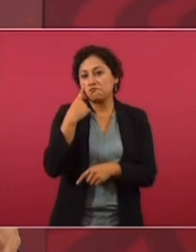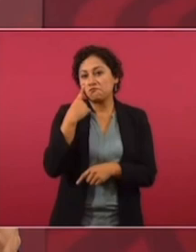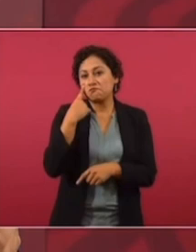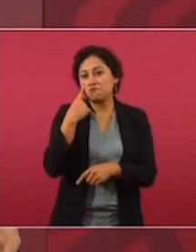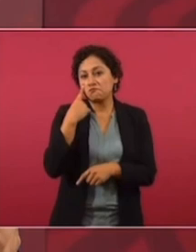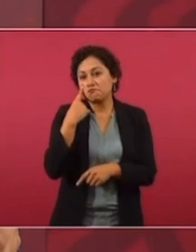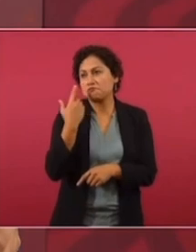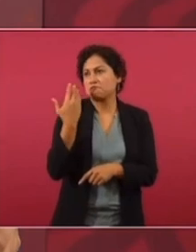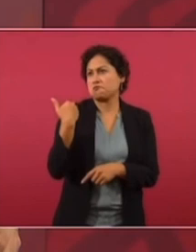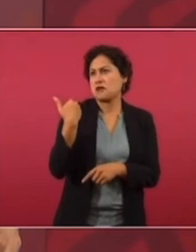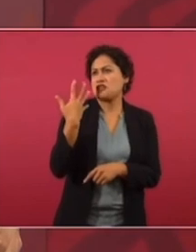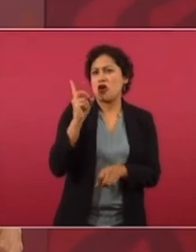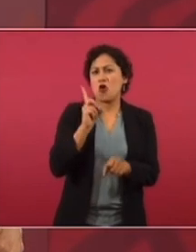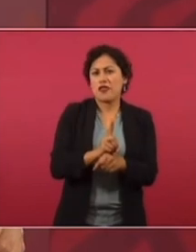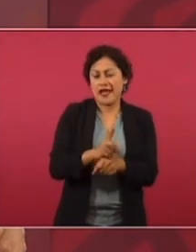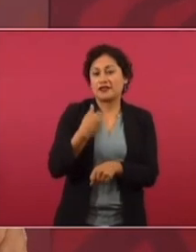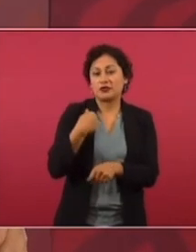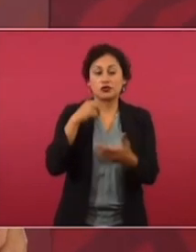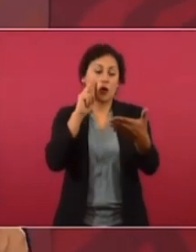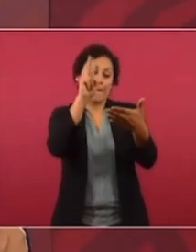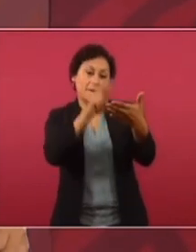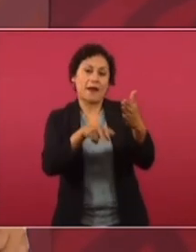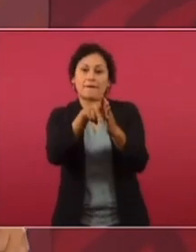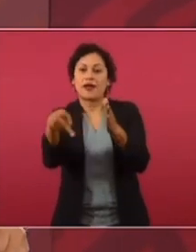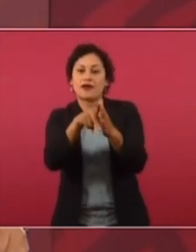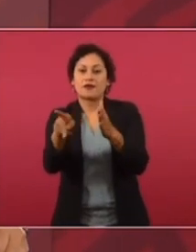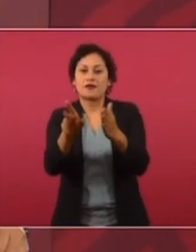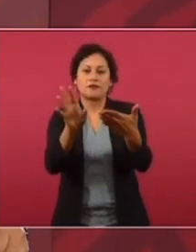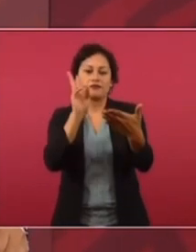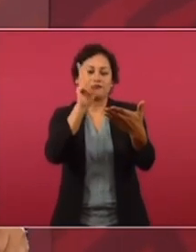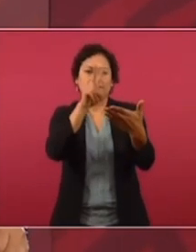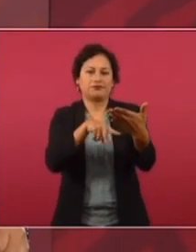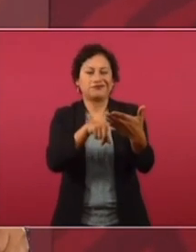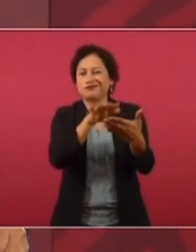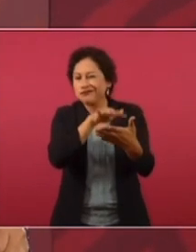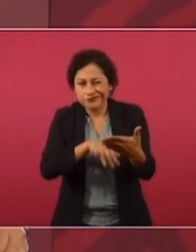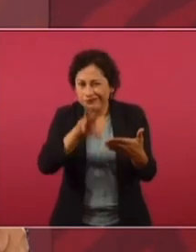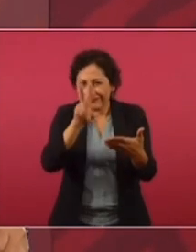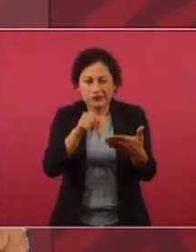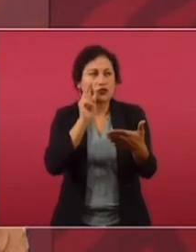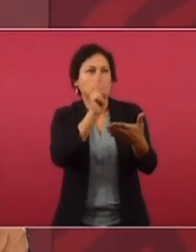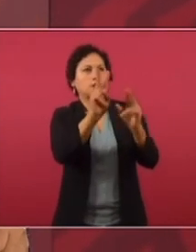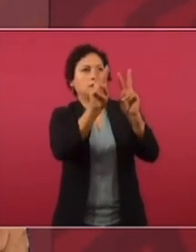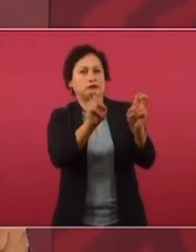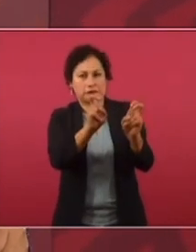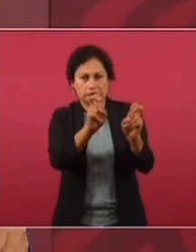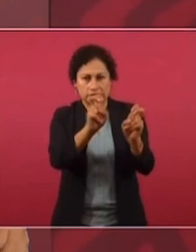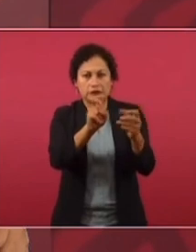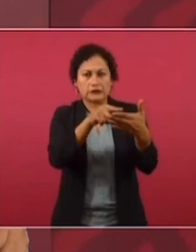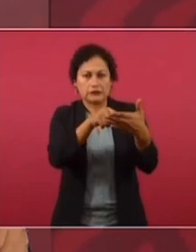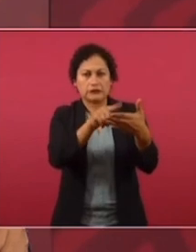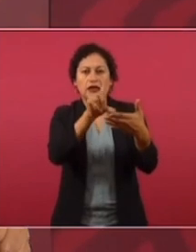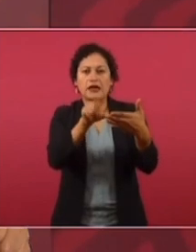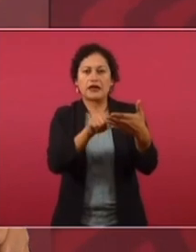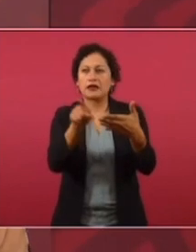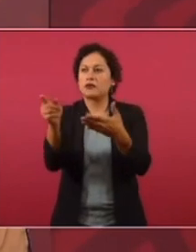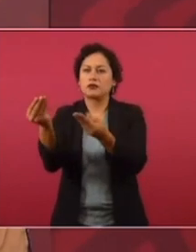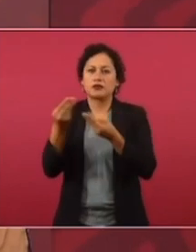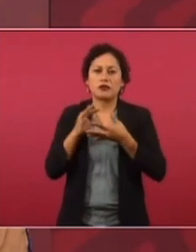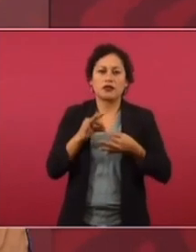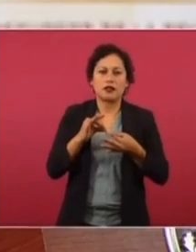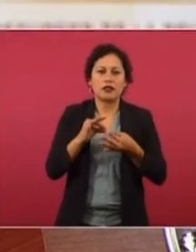2030... pues le va a dar la estafeta a su hijo, a Landy. Esa es la idea. Así son todos los comunistas, socialistas, dictadores. Y